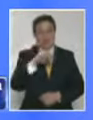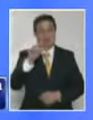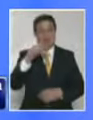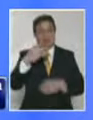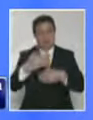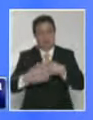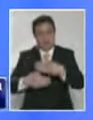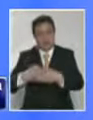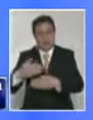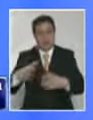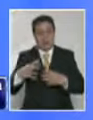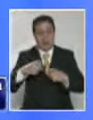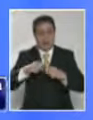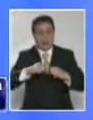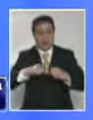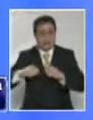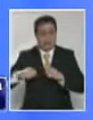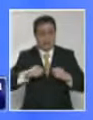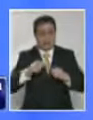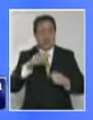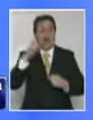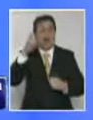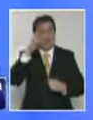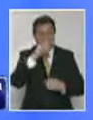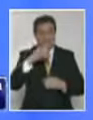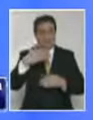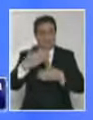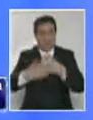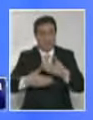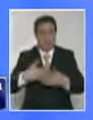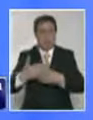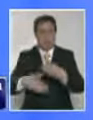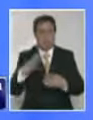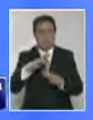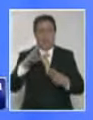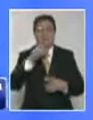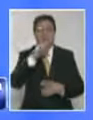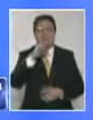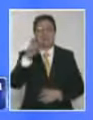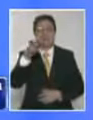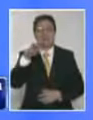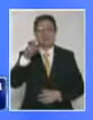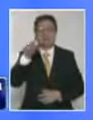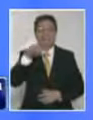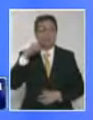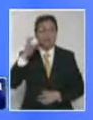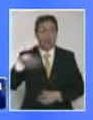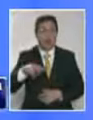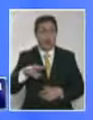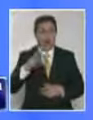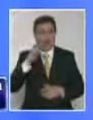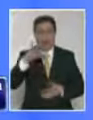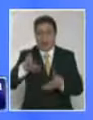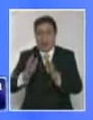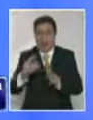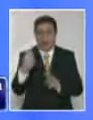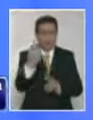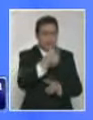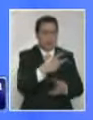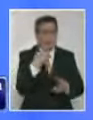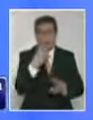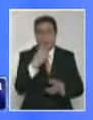haciendo cada vez más tensa, más complicada, más difícil. Había una tensión tremenda, se notaba en la gente, en las calles,